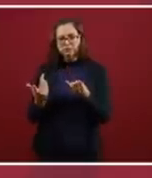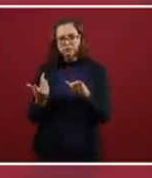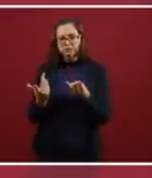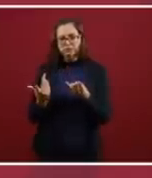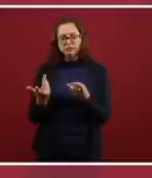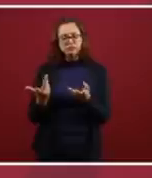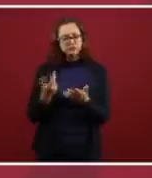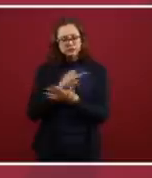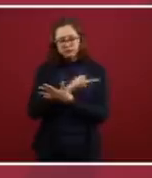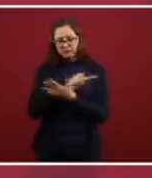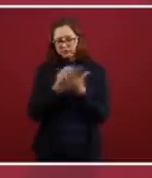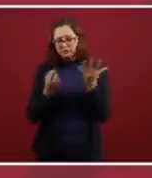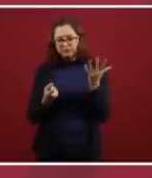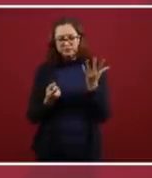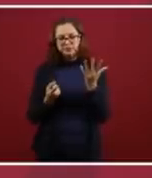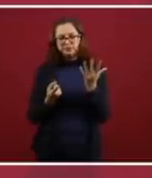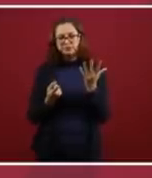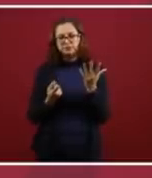no